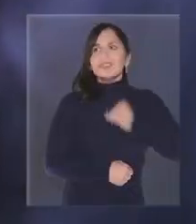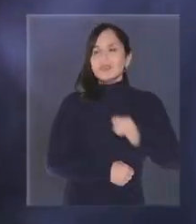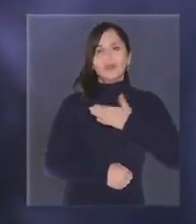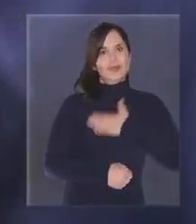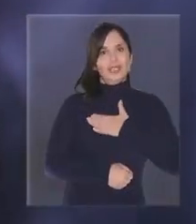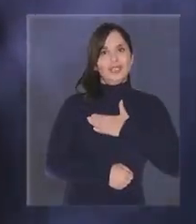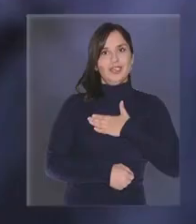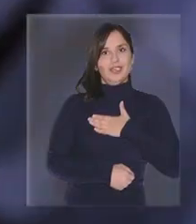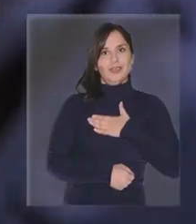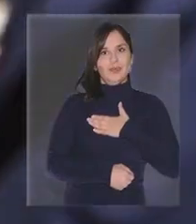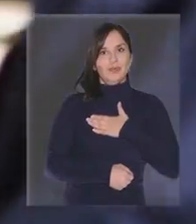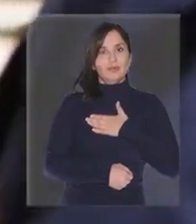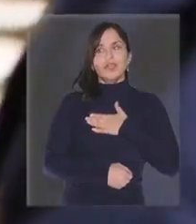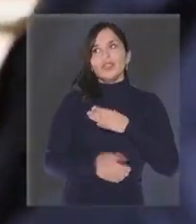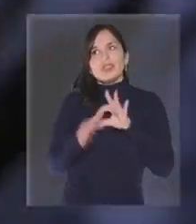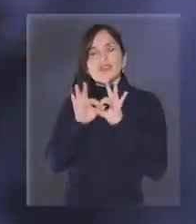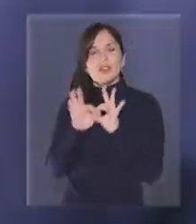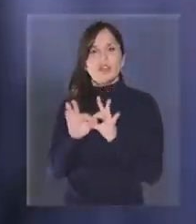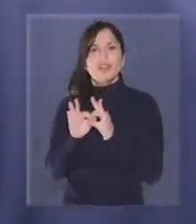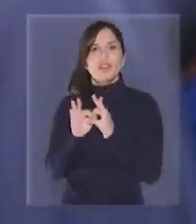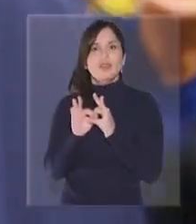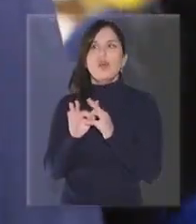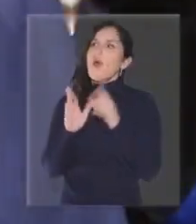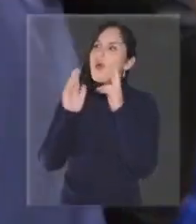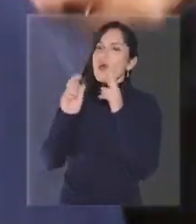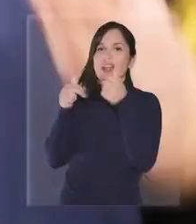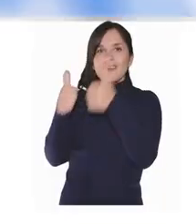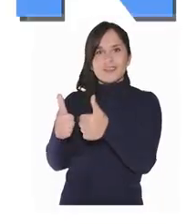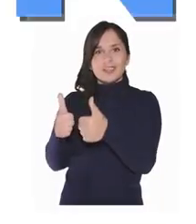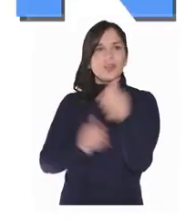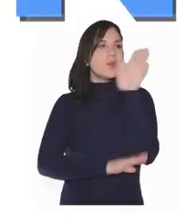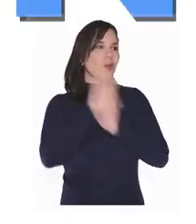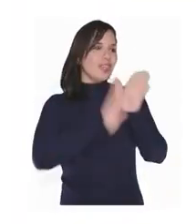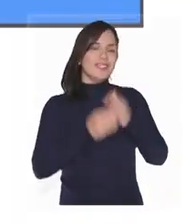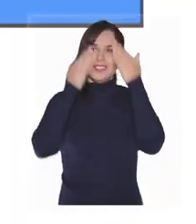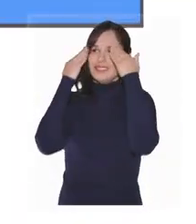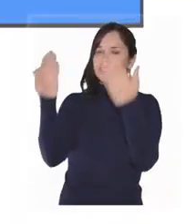esto. Ya, empezaré esta parte y se lo agradezco. Qué bueno. Ojalá que le vaya bien.